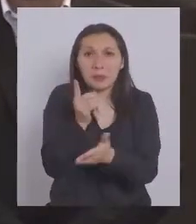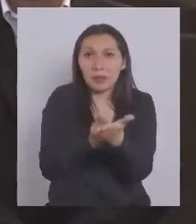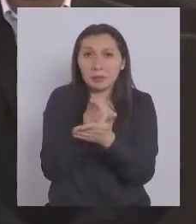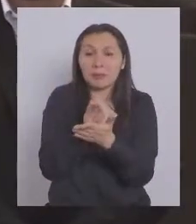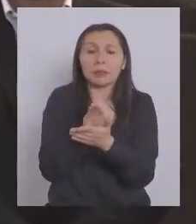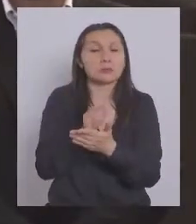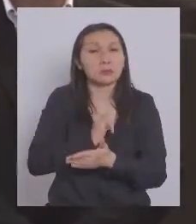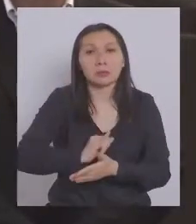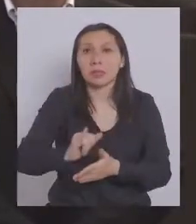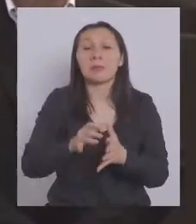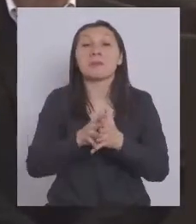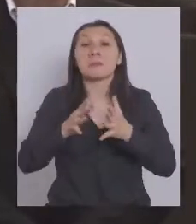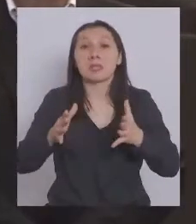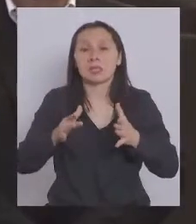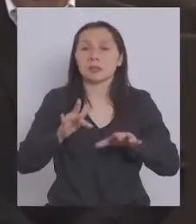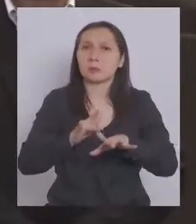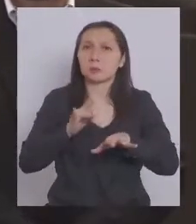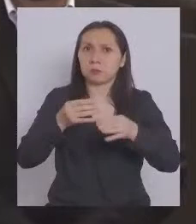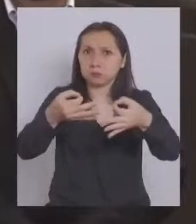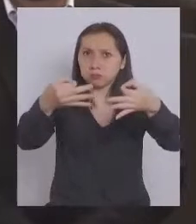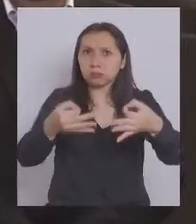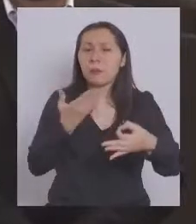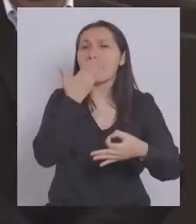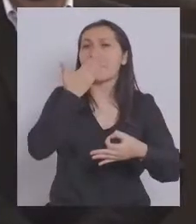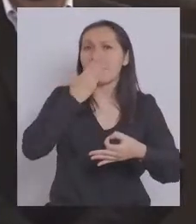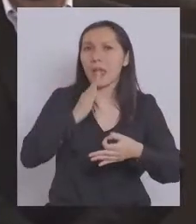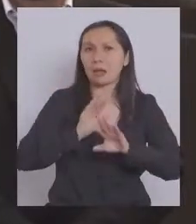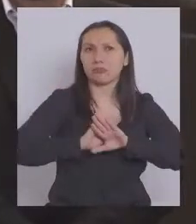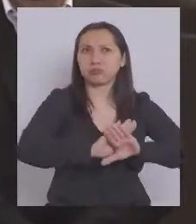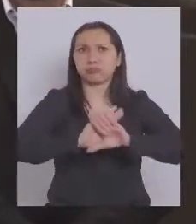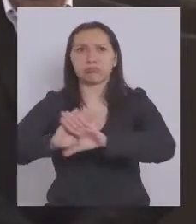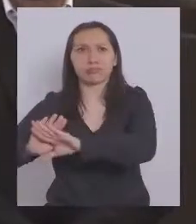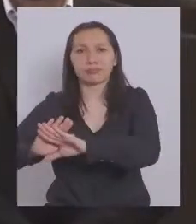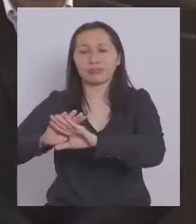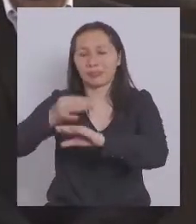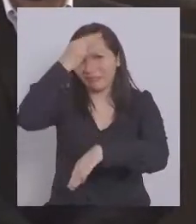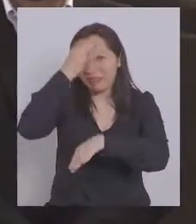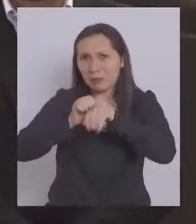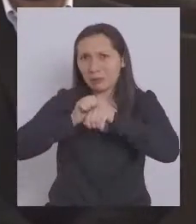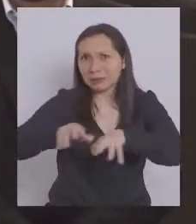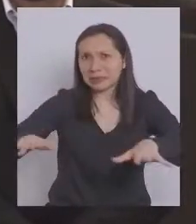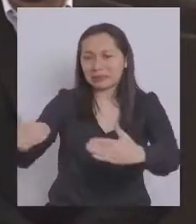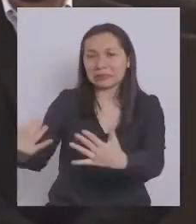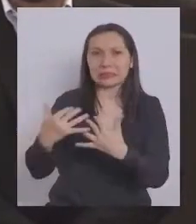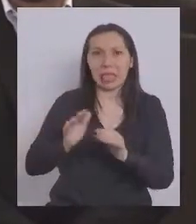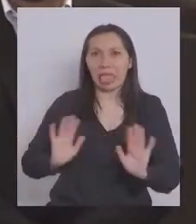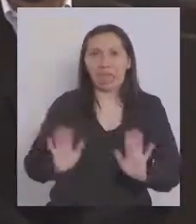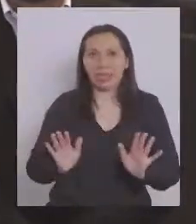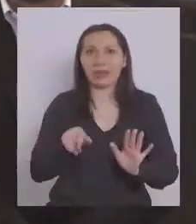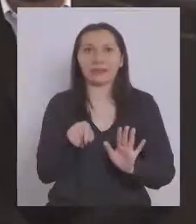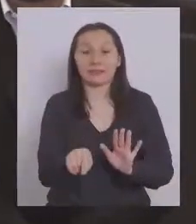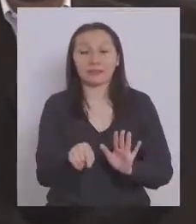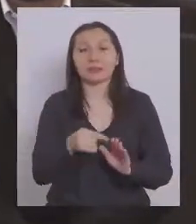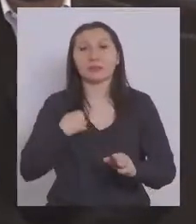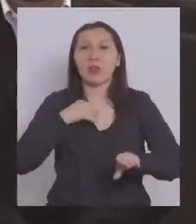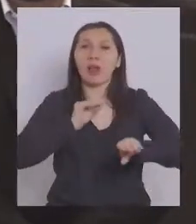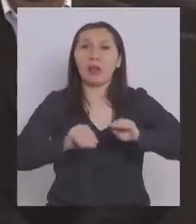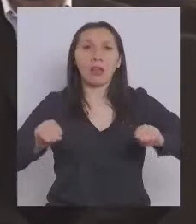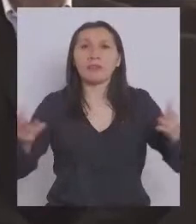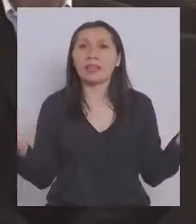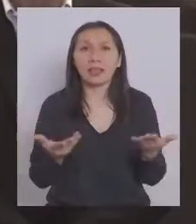siguen siendo las medidas más críticas y más eficaces para prevenir contagios. Así que mi llamado es a